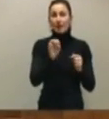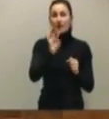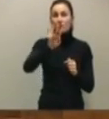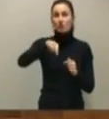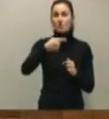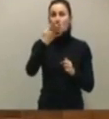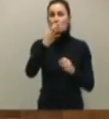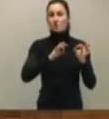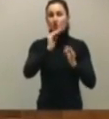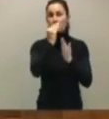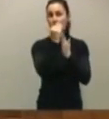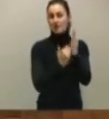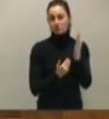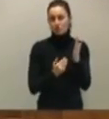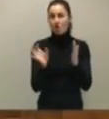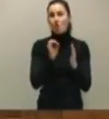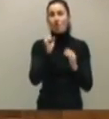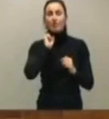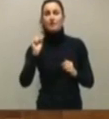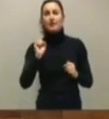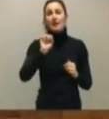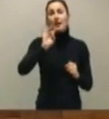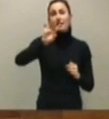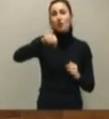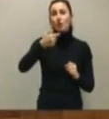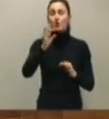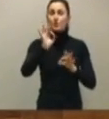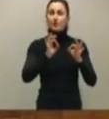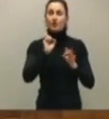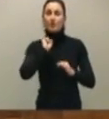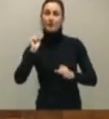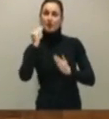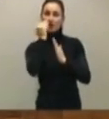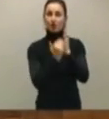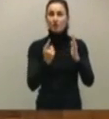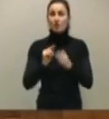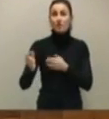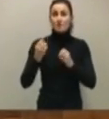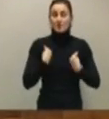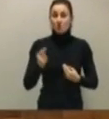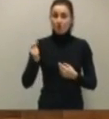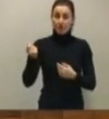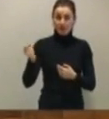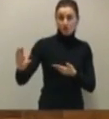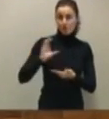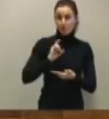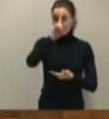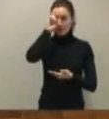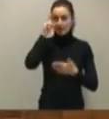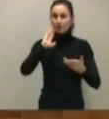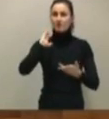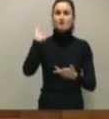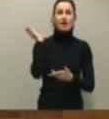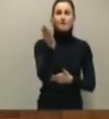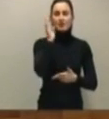un 14,4% o en dependencia en un 15,5%. Ese recorte de las transferencias afecta